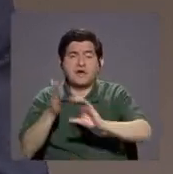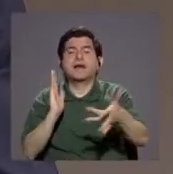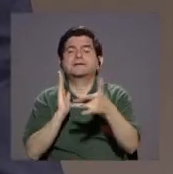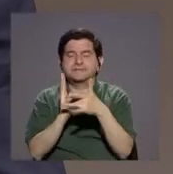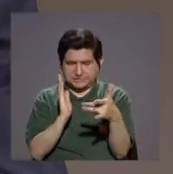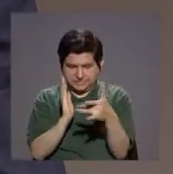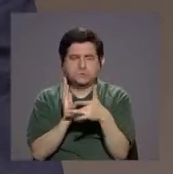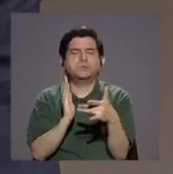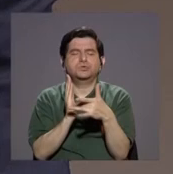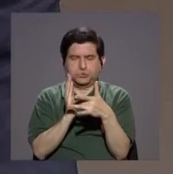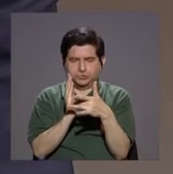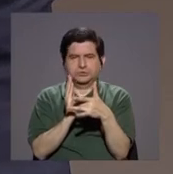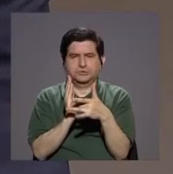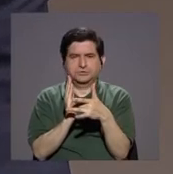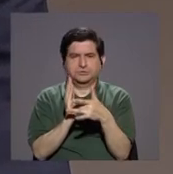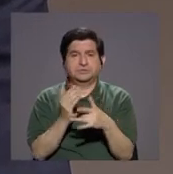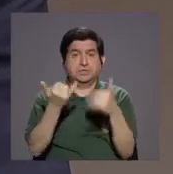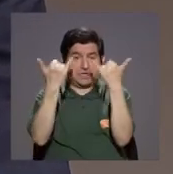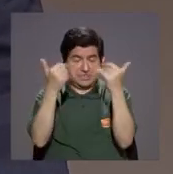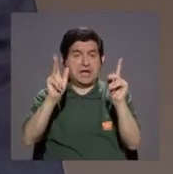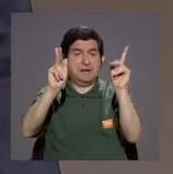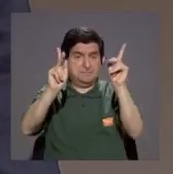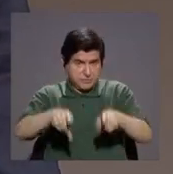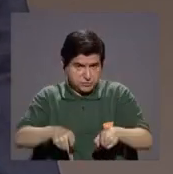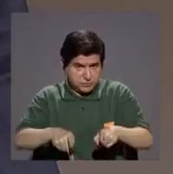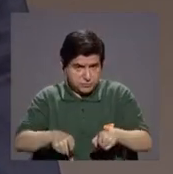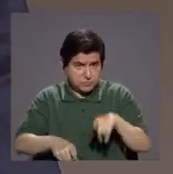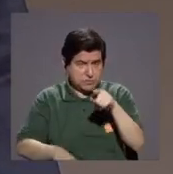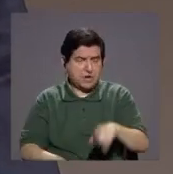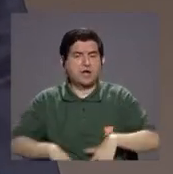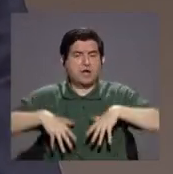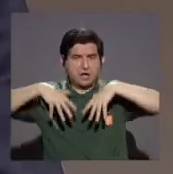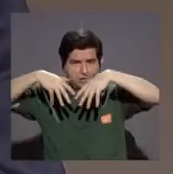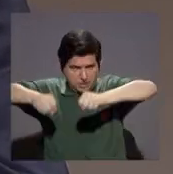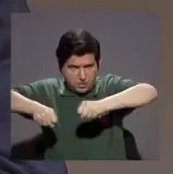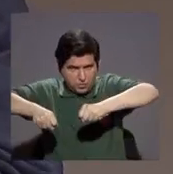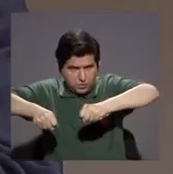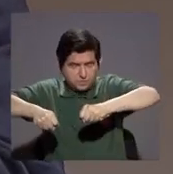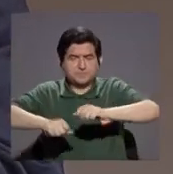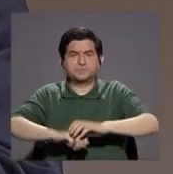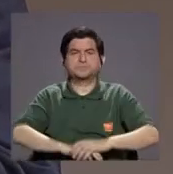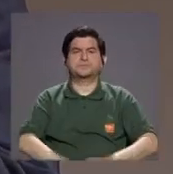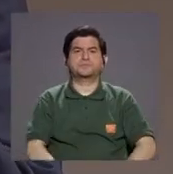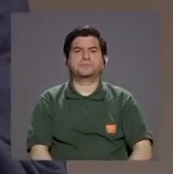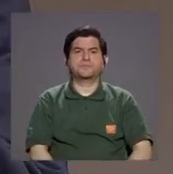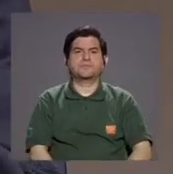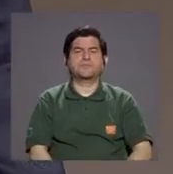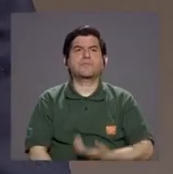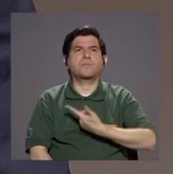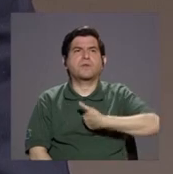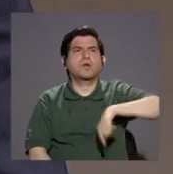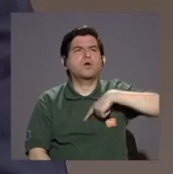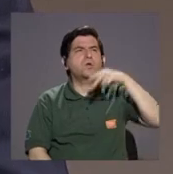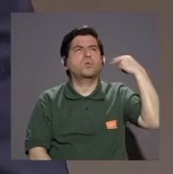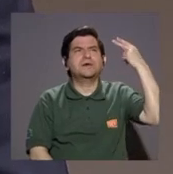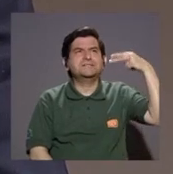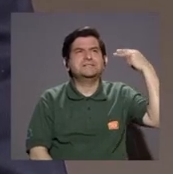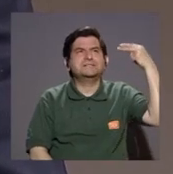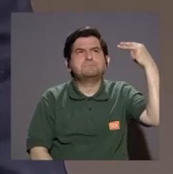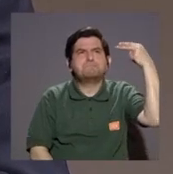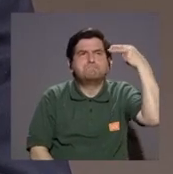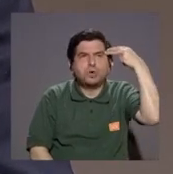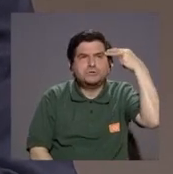técnicos y una vez que esa persona logra graduarse nuestra hipótesis es